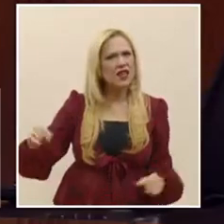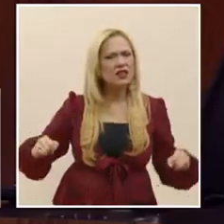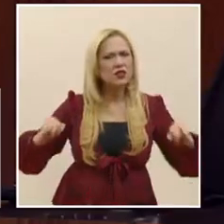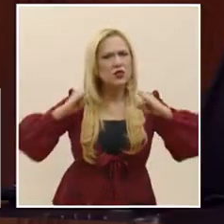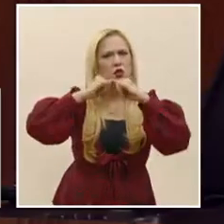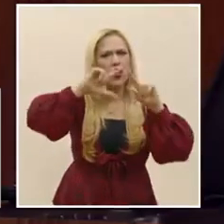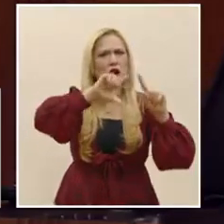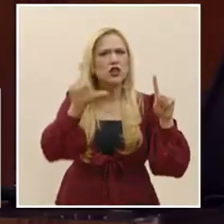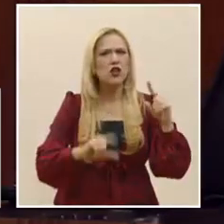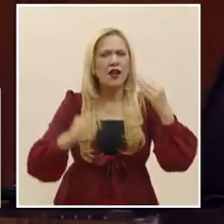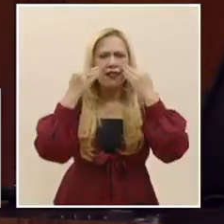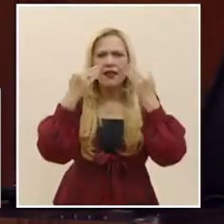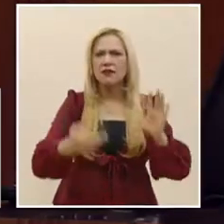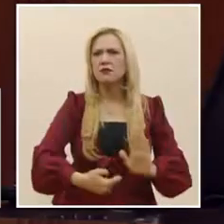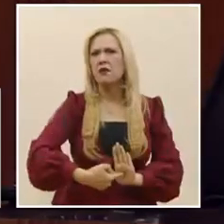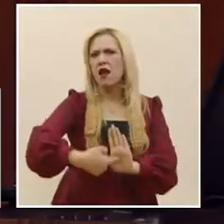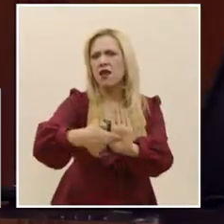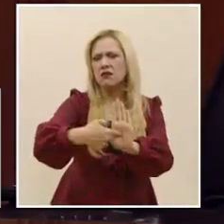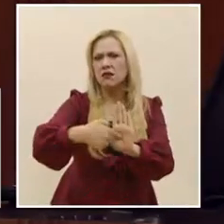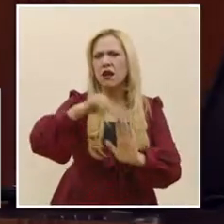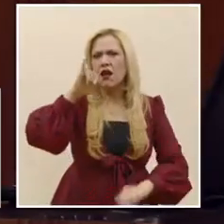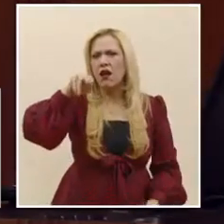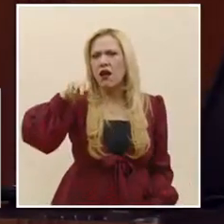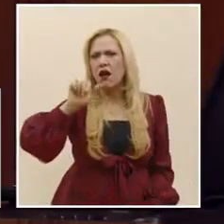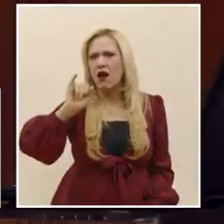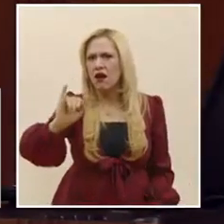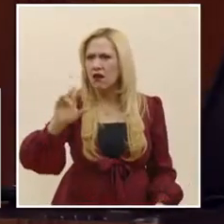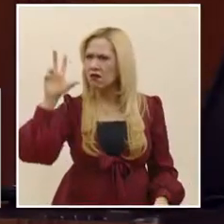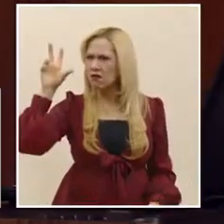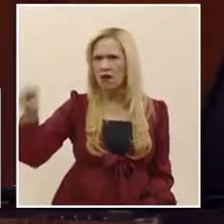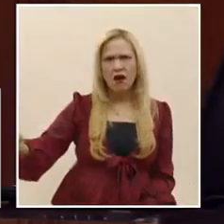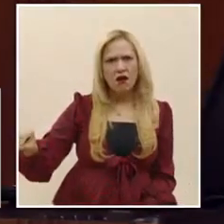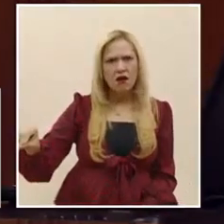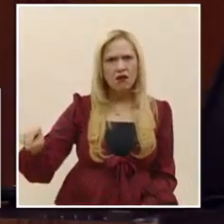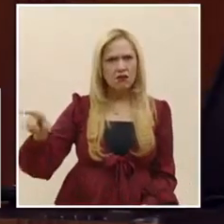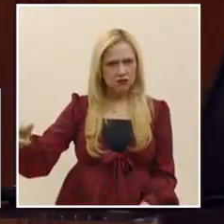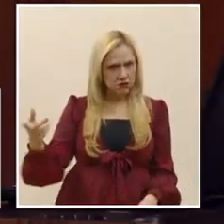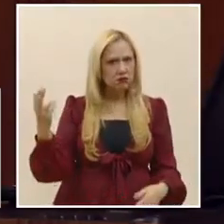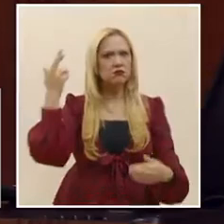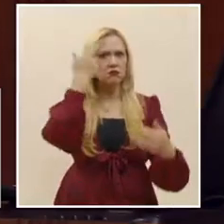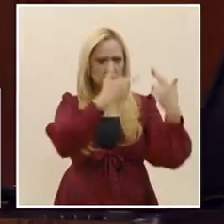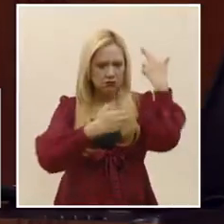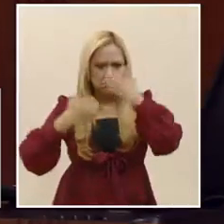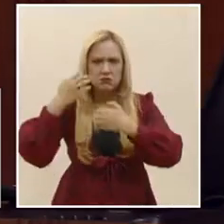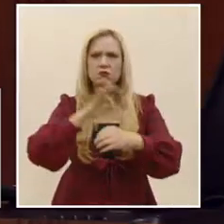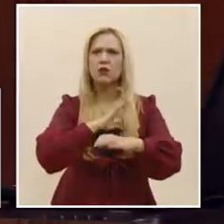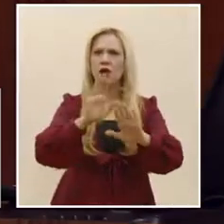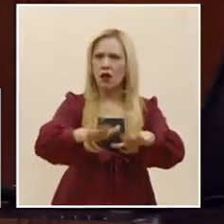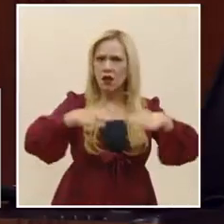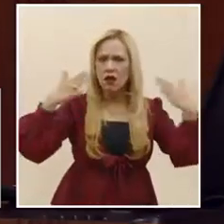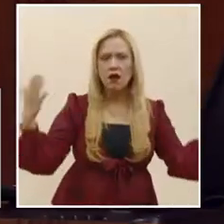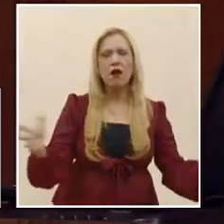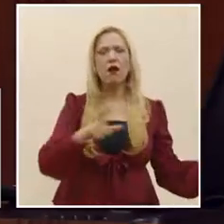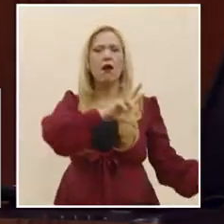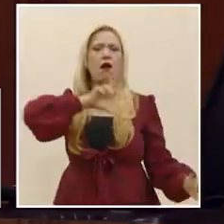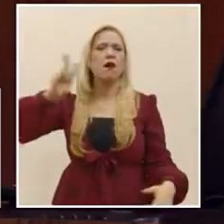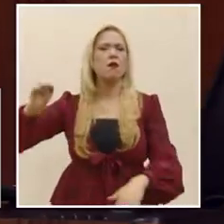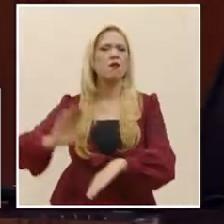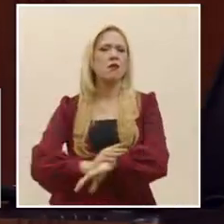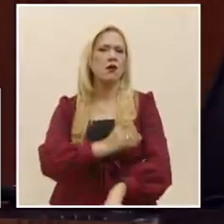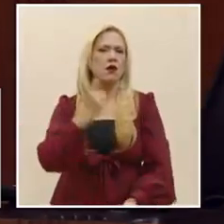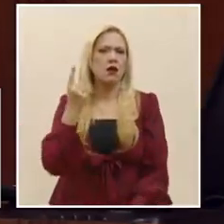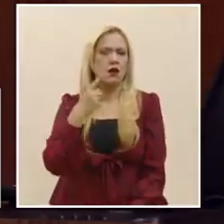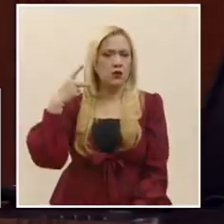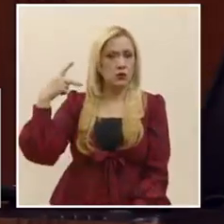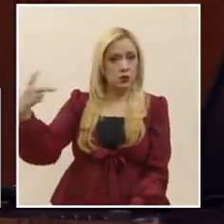de Transparencia ejerza debidamente su facultad revisora, lo cual trasciende en que ejerza